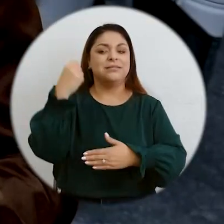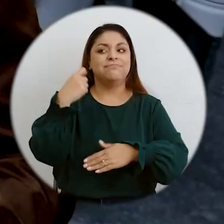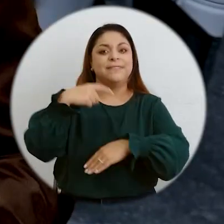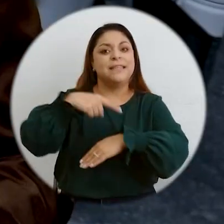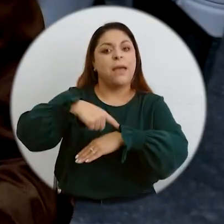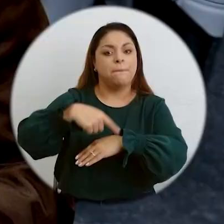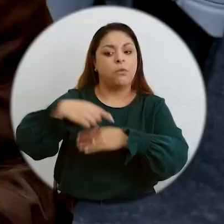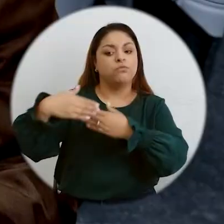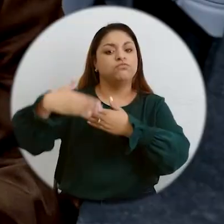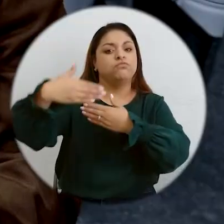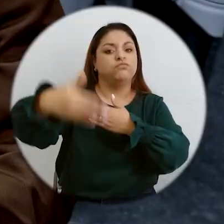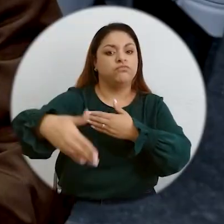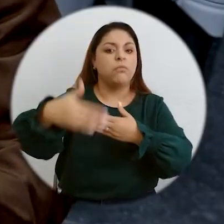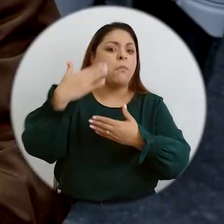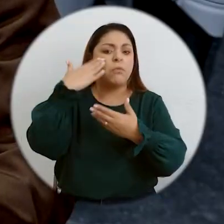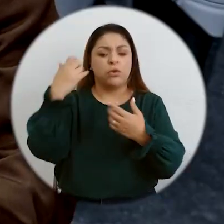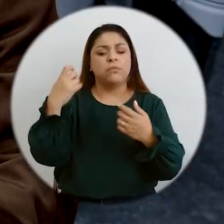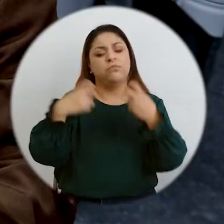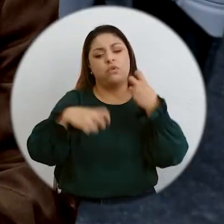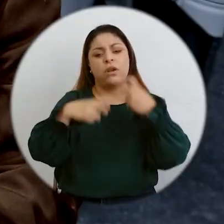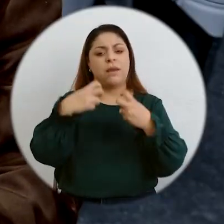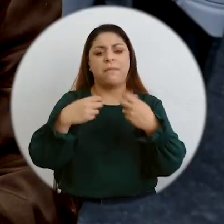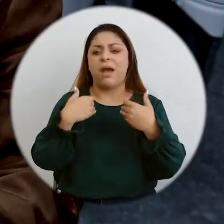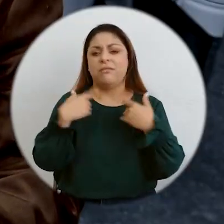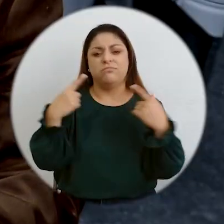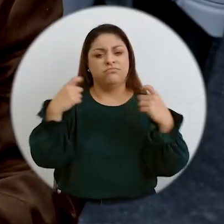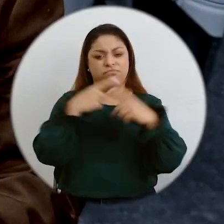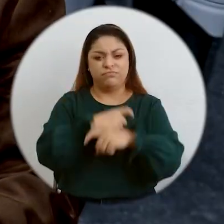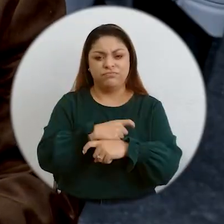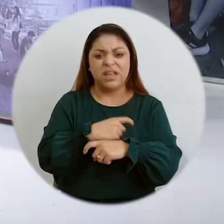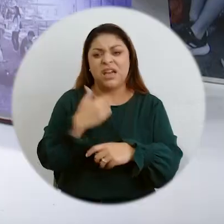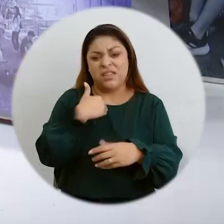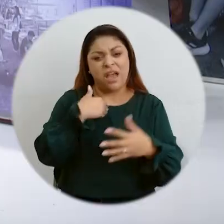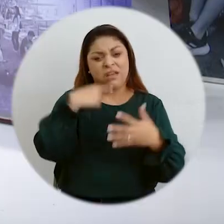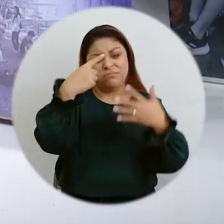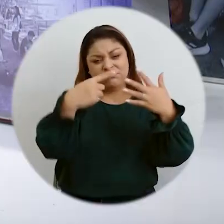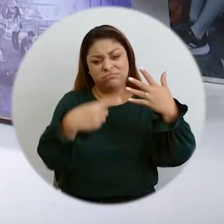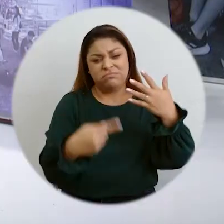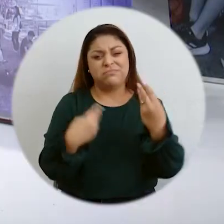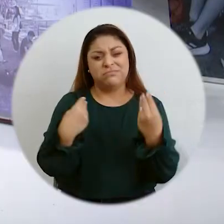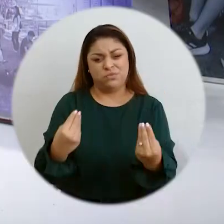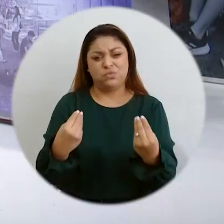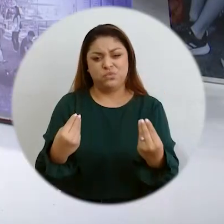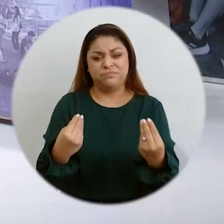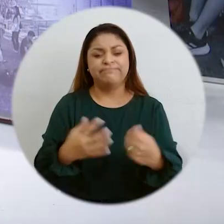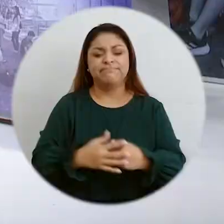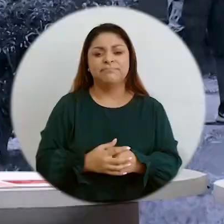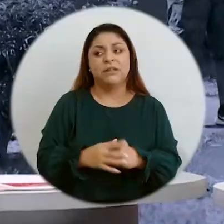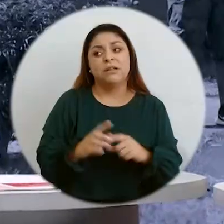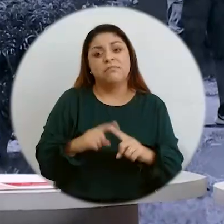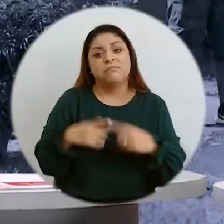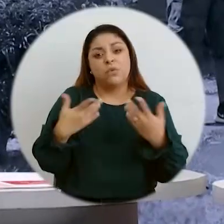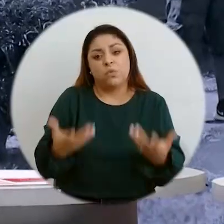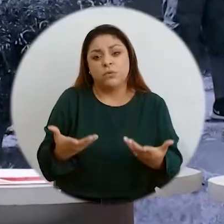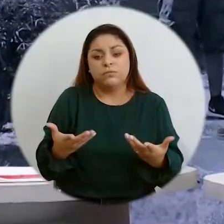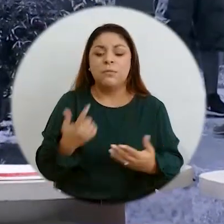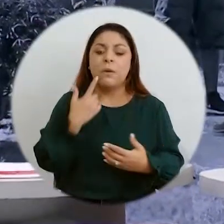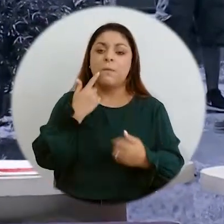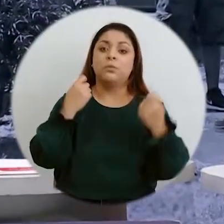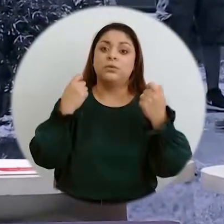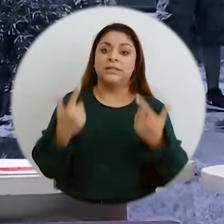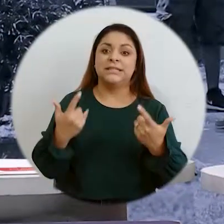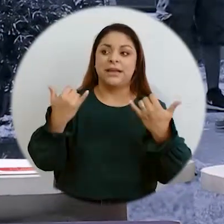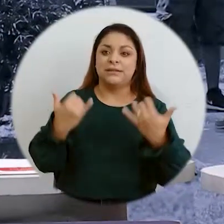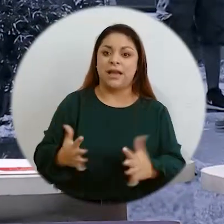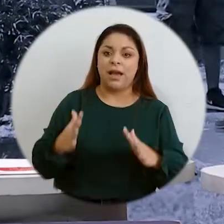tiempo. Sí. Porque los problemas son complejos. Y son muchos, y bueno, pero por dicha ya, ¿verdad? Como ustedes